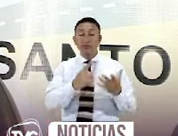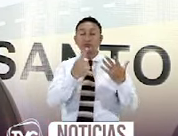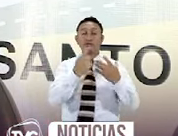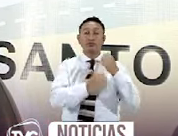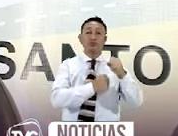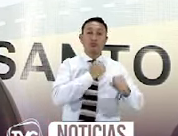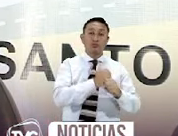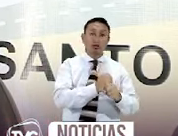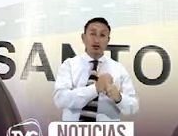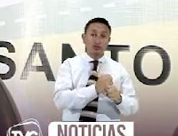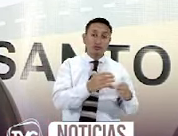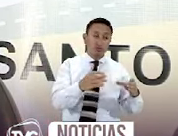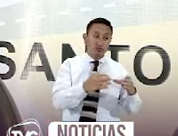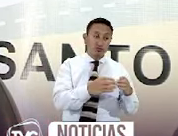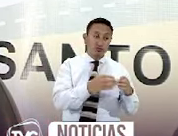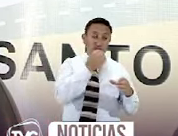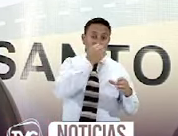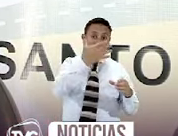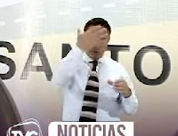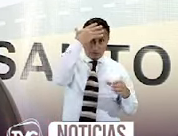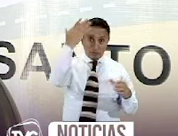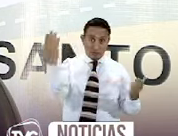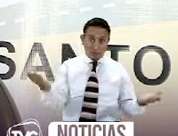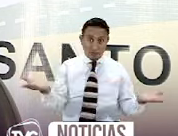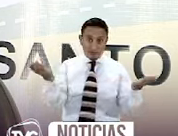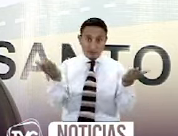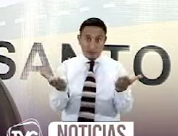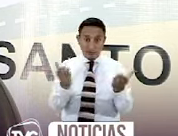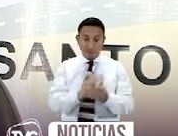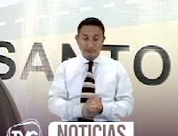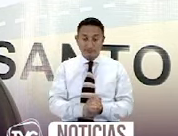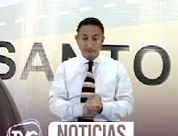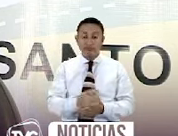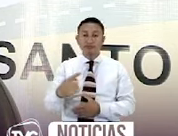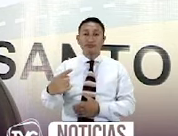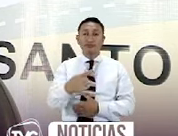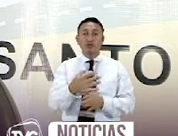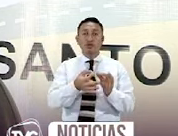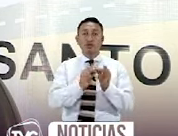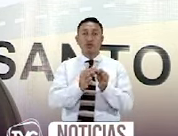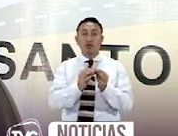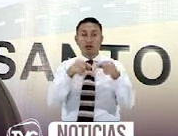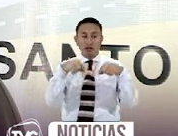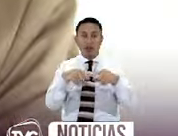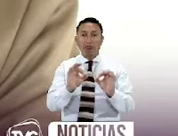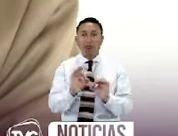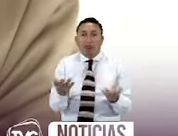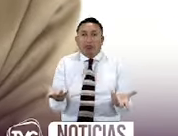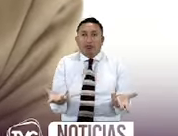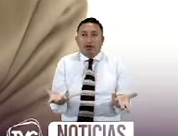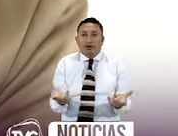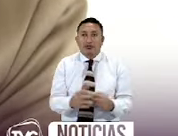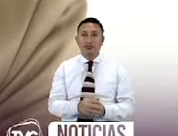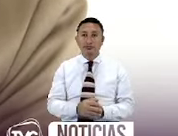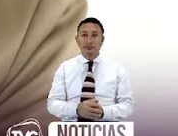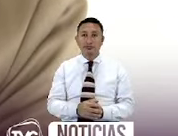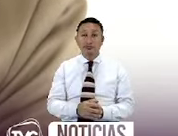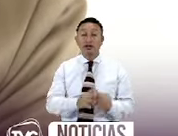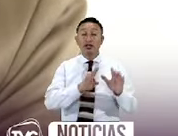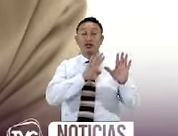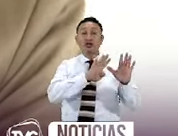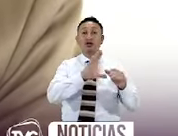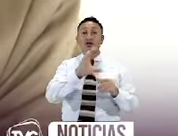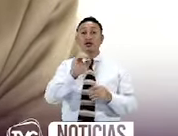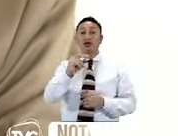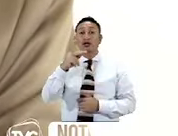delegación Santo Domingo, no han hecho nada, no han avanzado. Porque de los 90 kilómetros apenas en 20